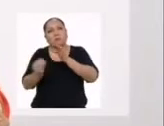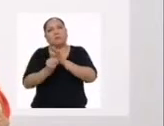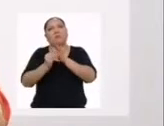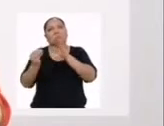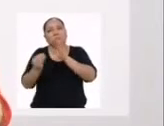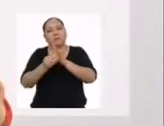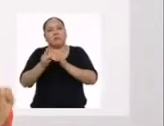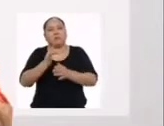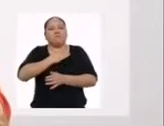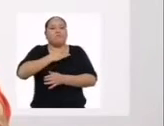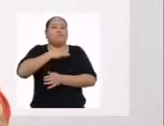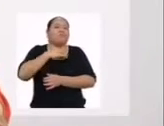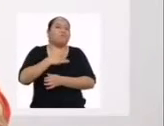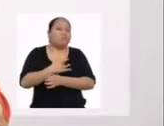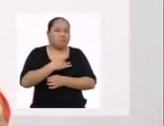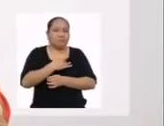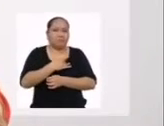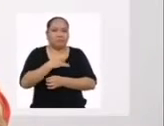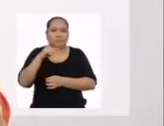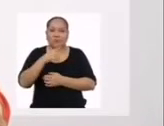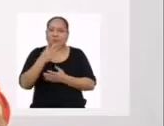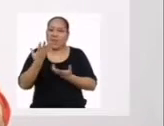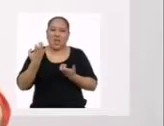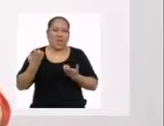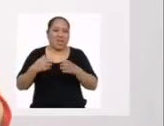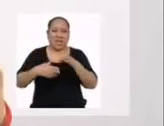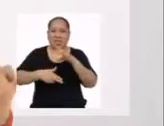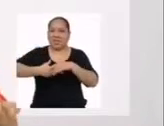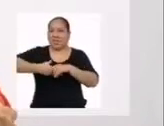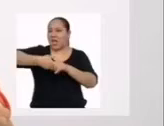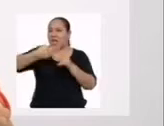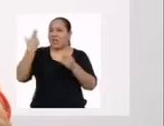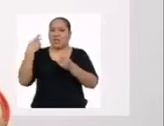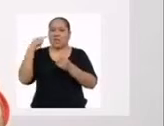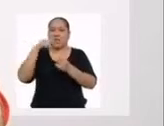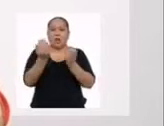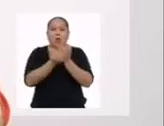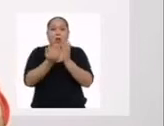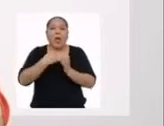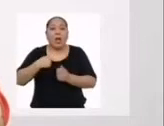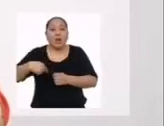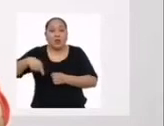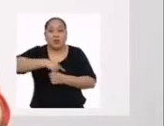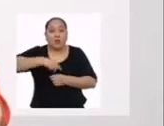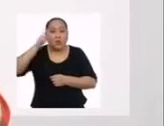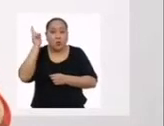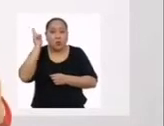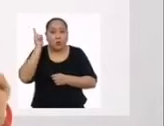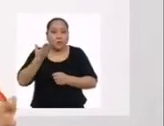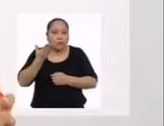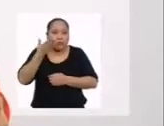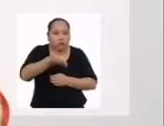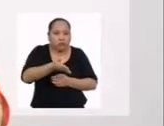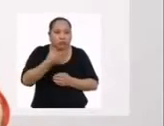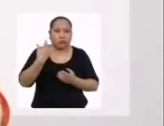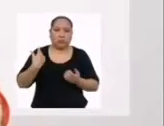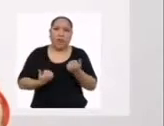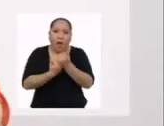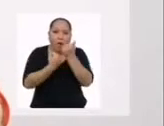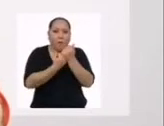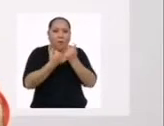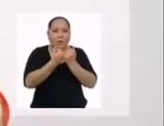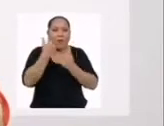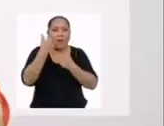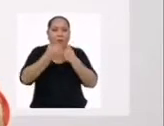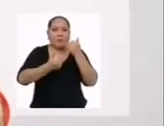mucho, al punto de querer abandonar la escuela. Ahí es donde nosotros, sus profesores, tuvimos que darle soporte y desarrollar